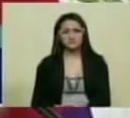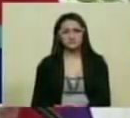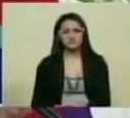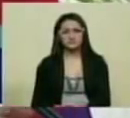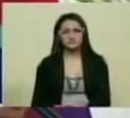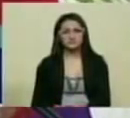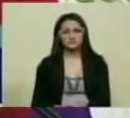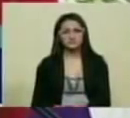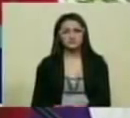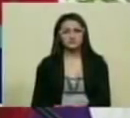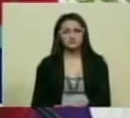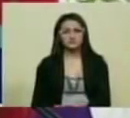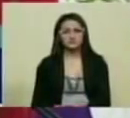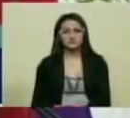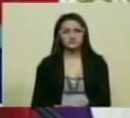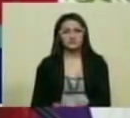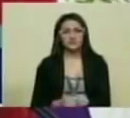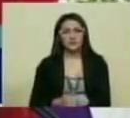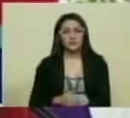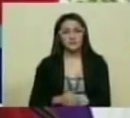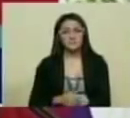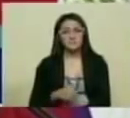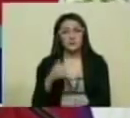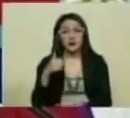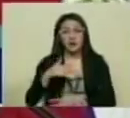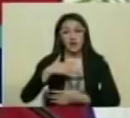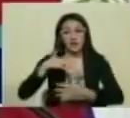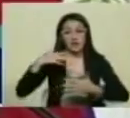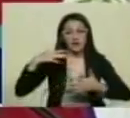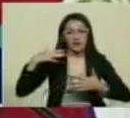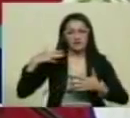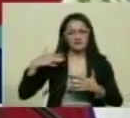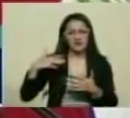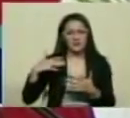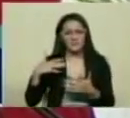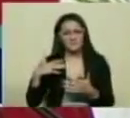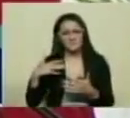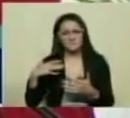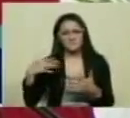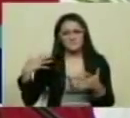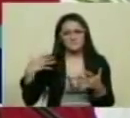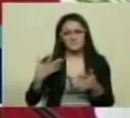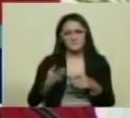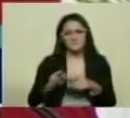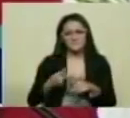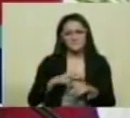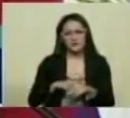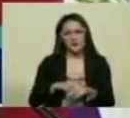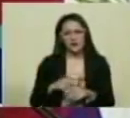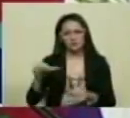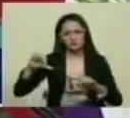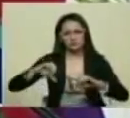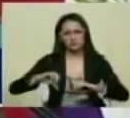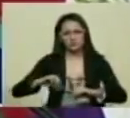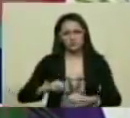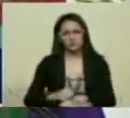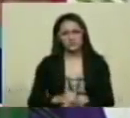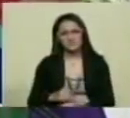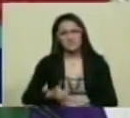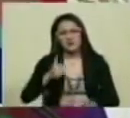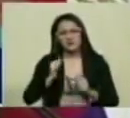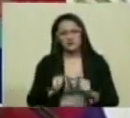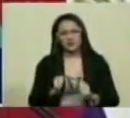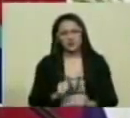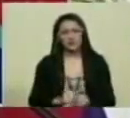Mientras más grande, más duro caen. Mientras más alto, más duro caen, más fuerte caen. Y ese imperialismo,